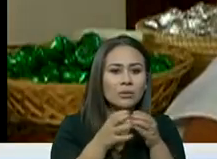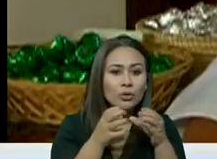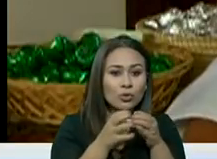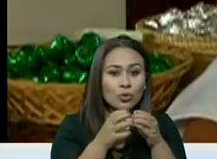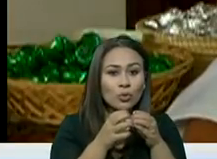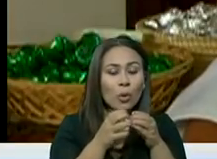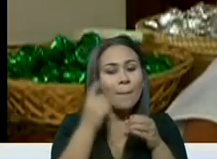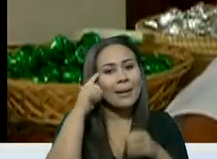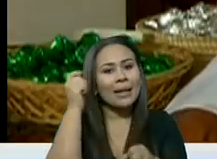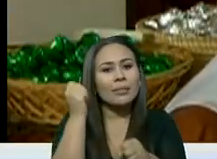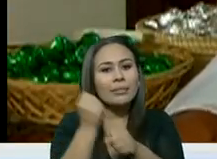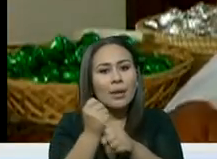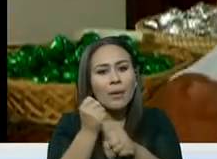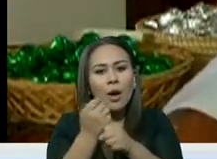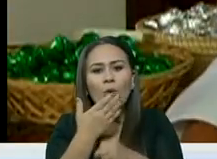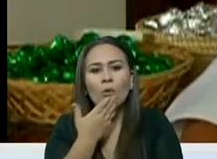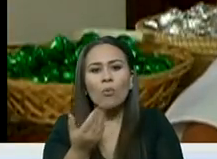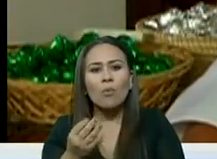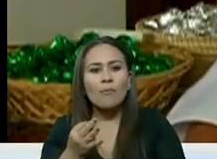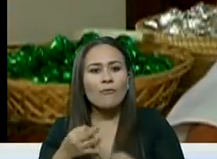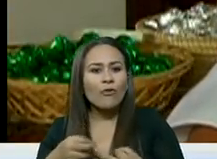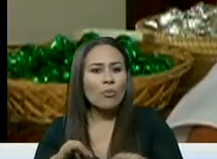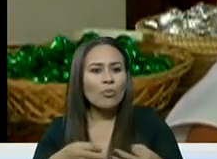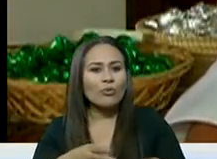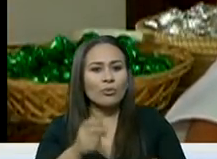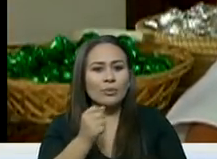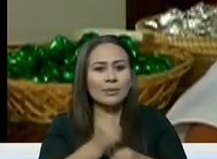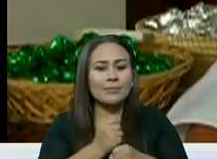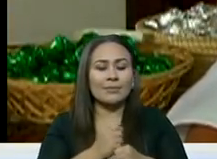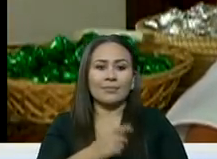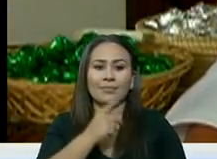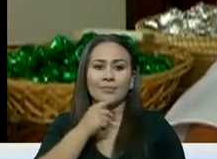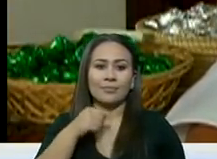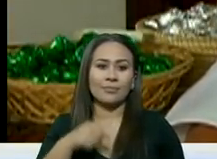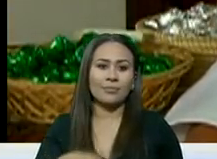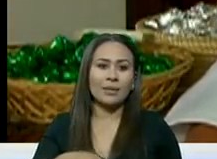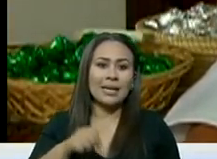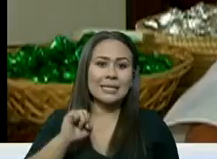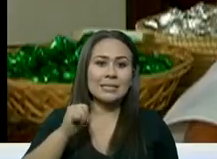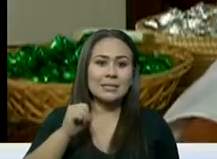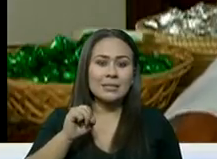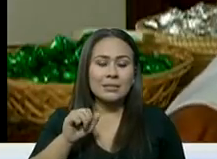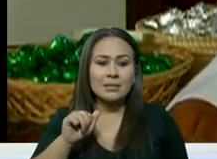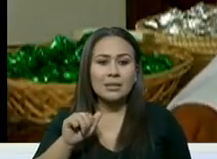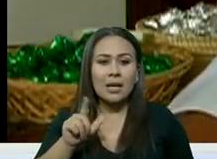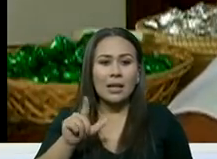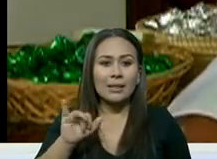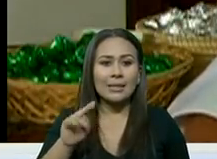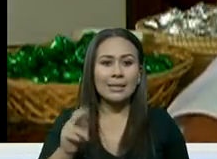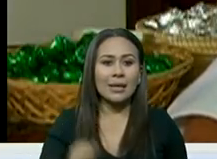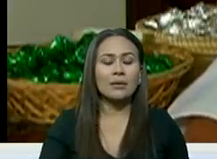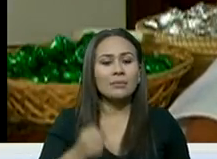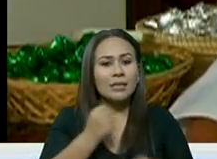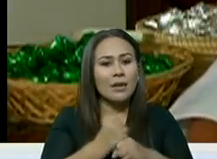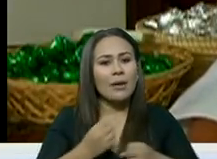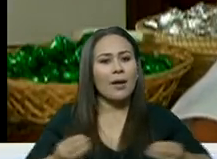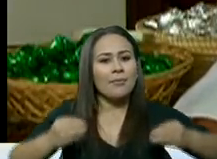fuentes de trabajo, condujo a que Salinas implemente varias actividades de carácter productivo.